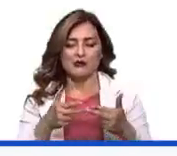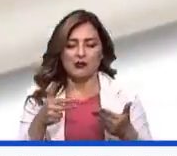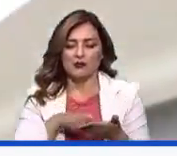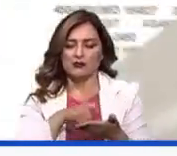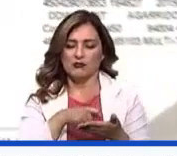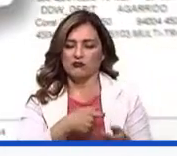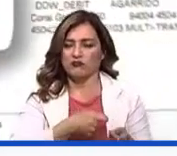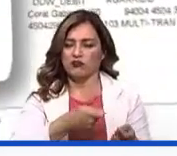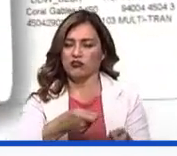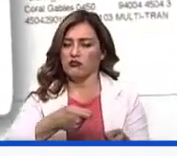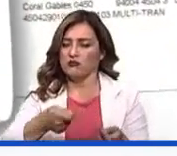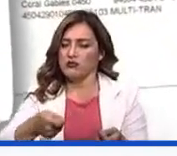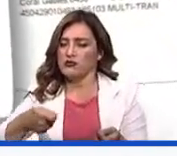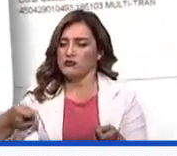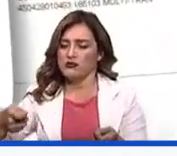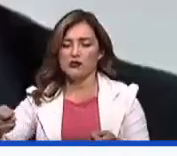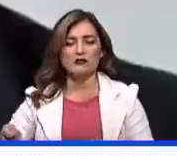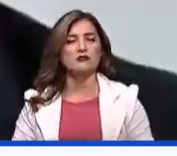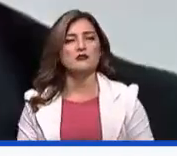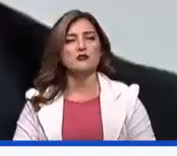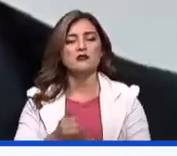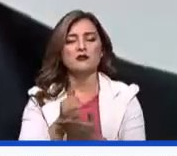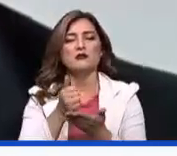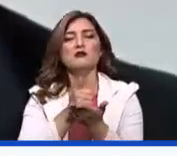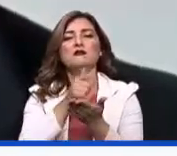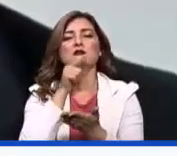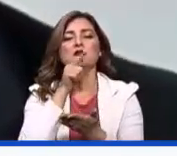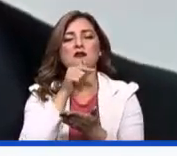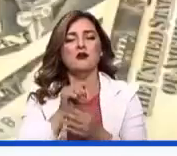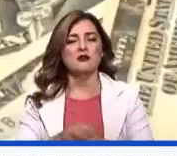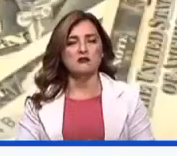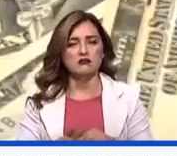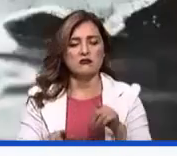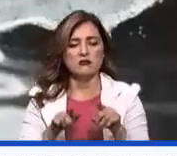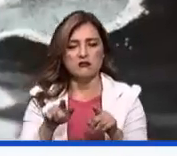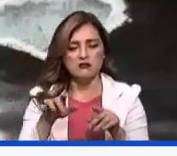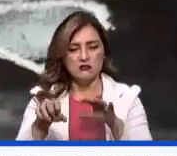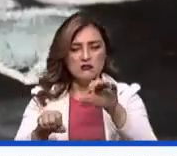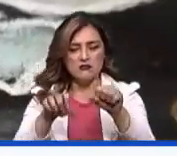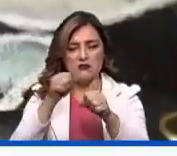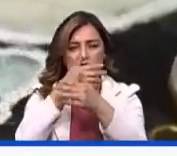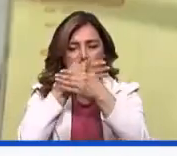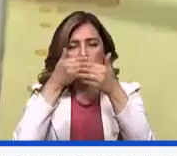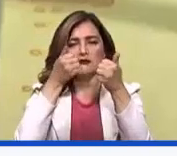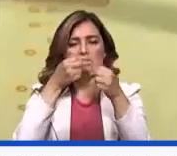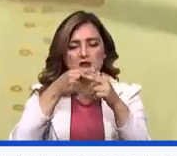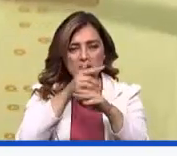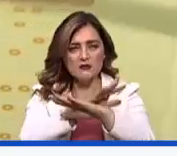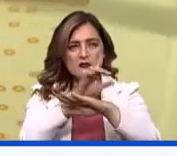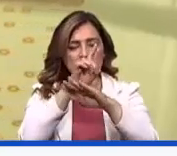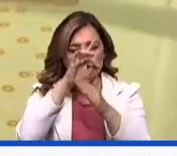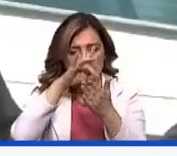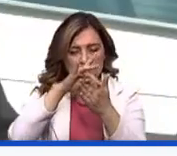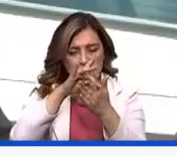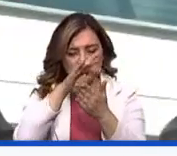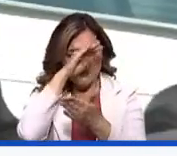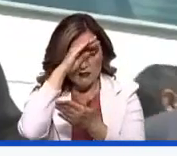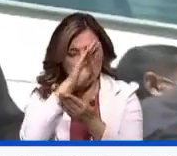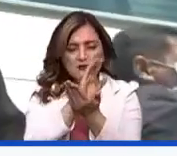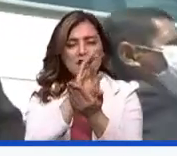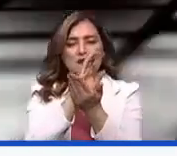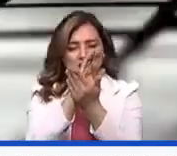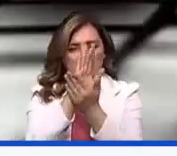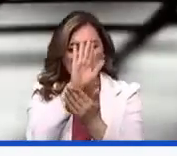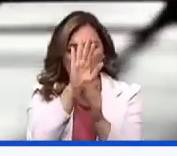sin discreción alguna. Entre los beneficiarios están sus padrinos en la ruta de la estafa, el exdirector de riesgos del ISPOL y su